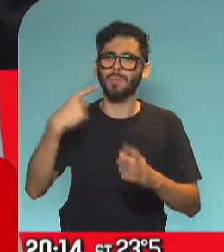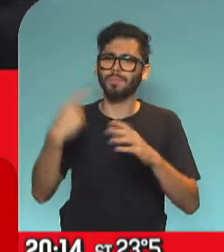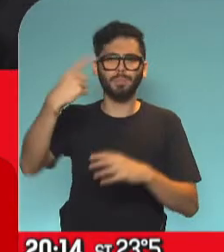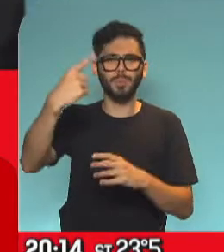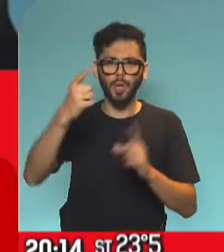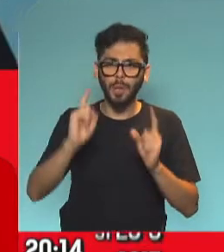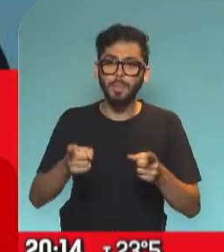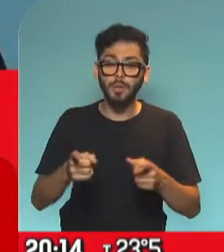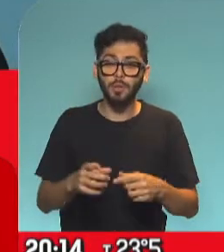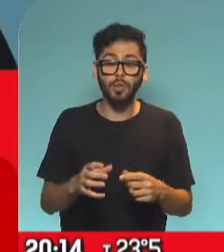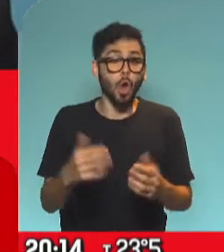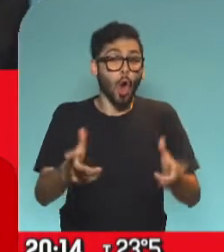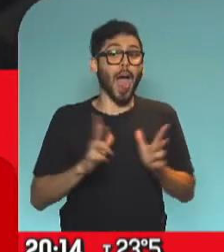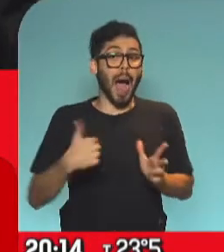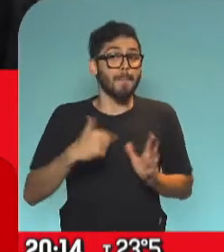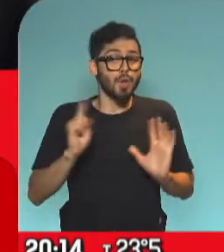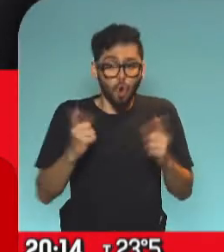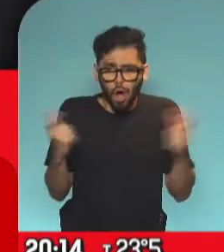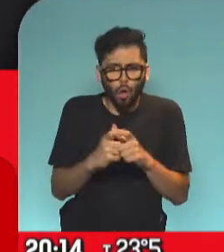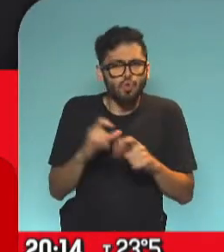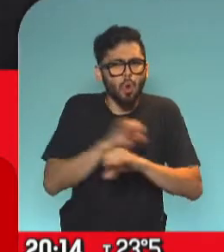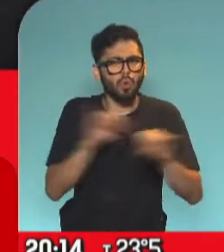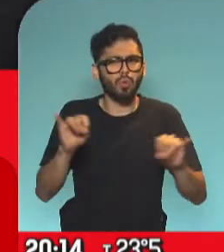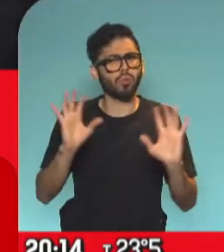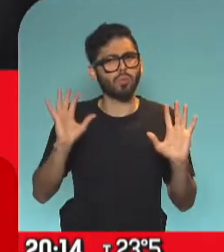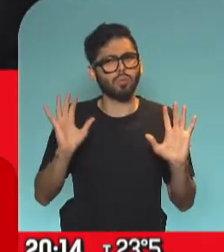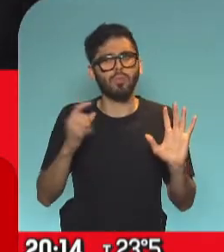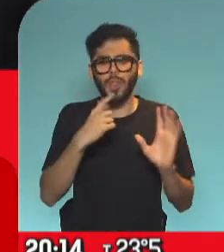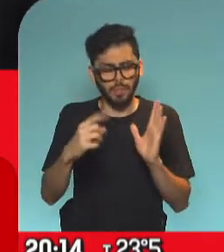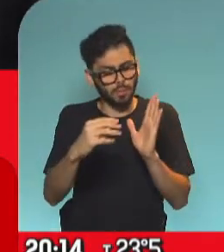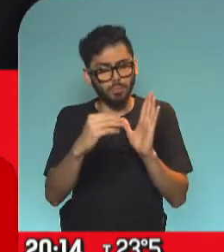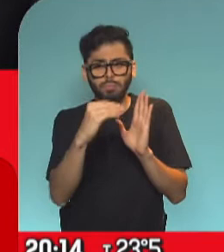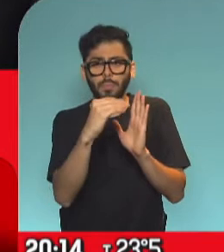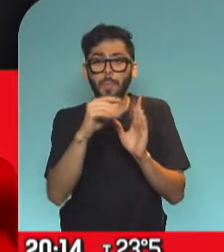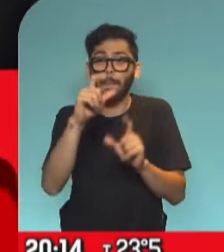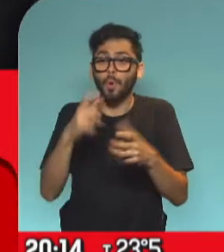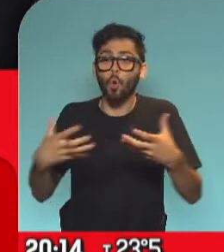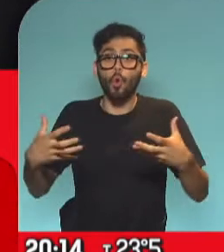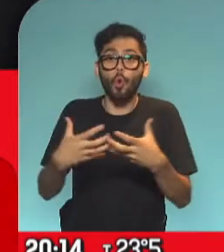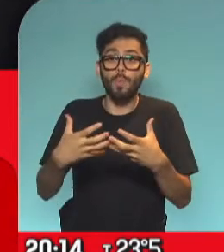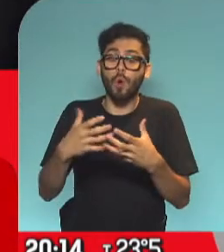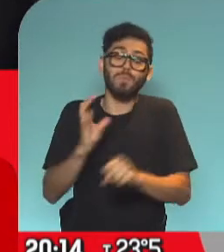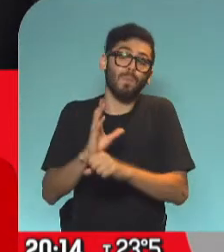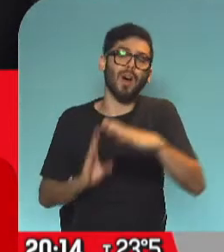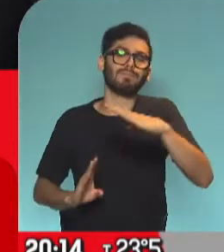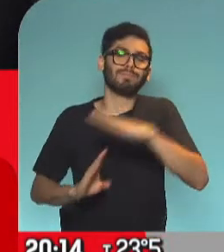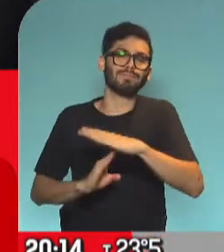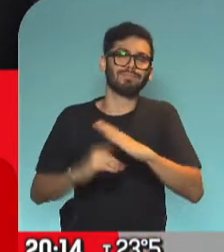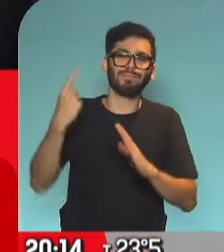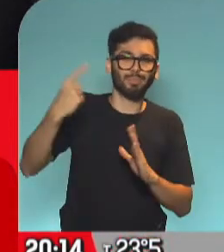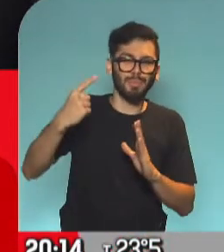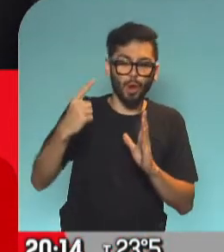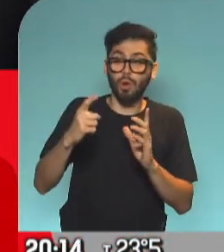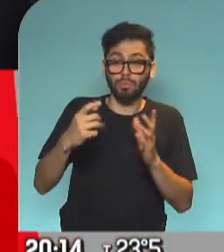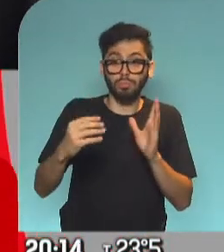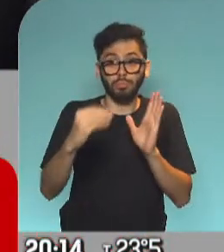No, lo dijo hoy en la reunión, dijo que él creía que había que colocar dentro de los grupos esenciales a los docentes, que sean